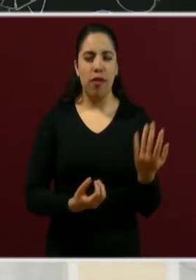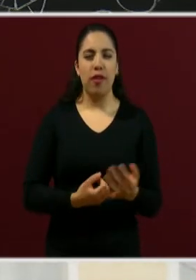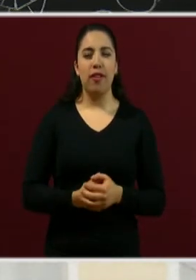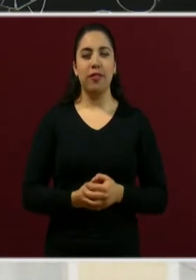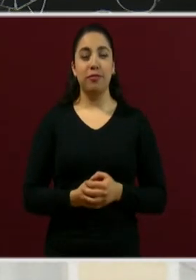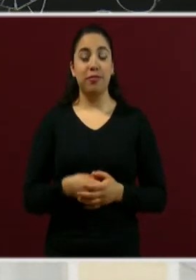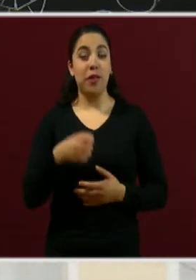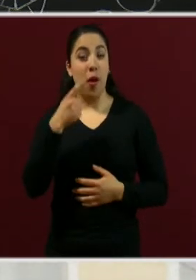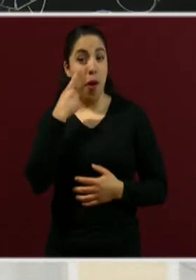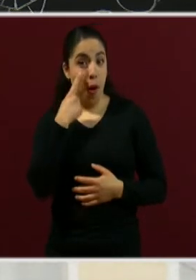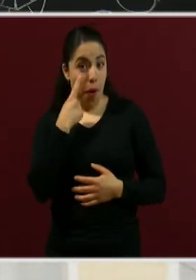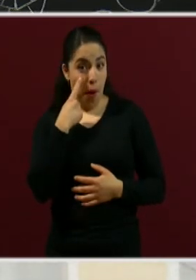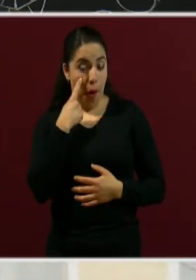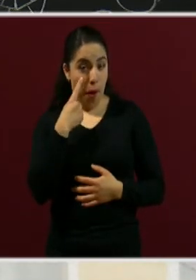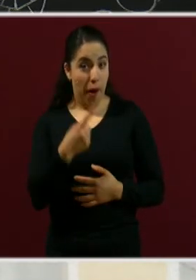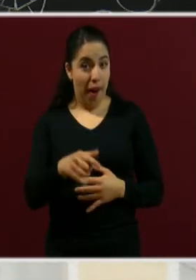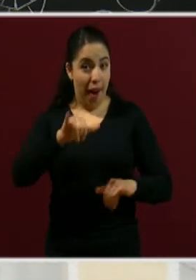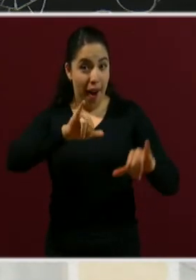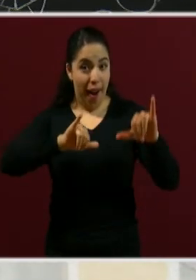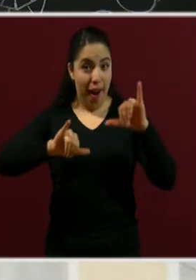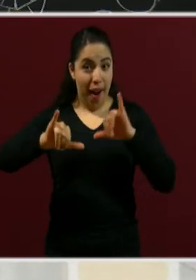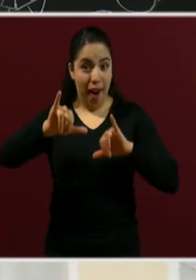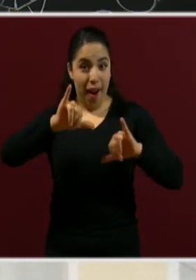podemos observar en este experimento,